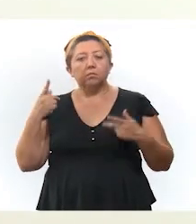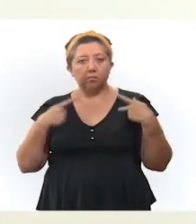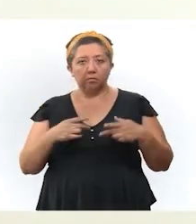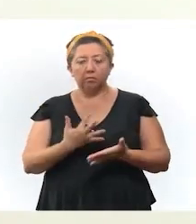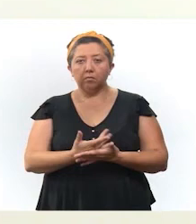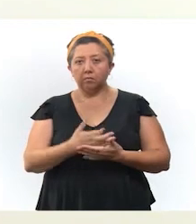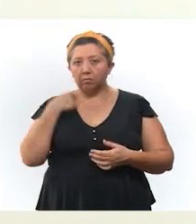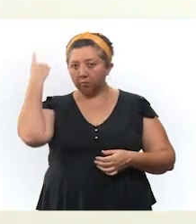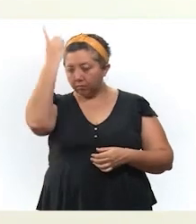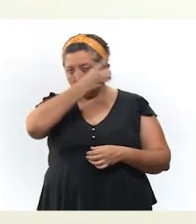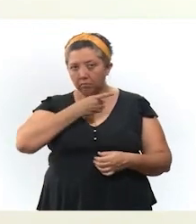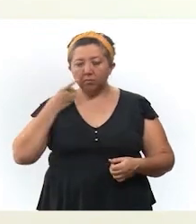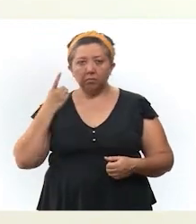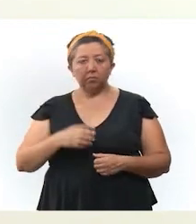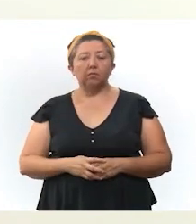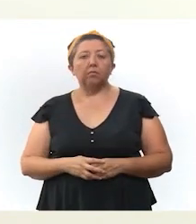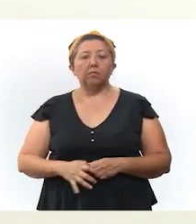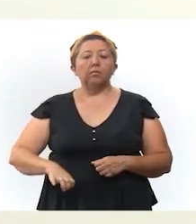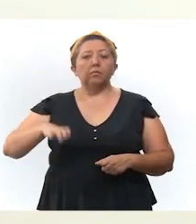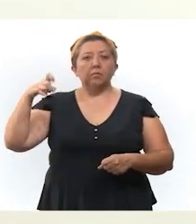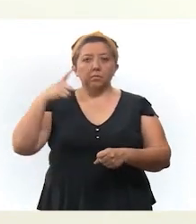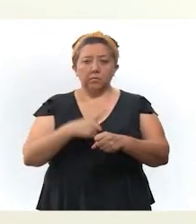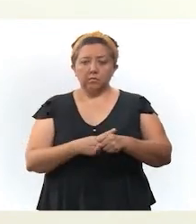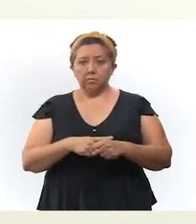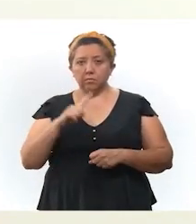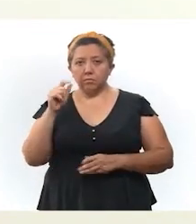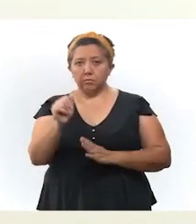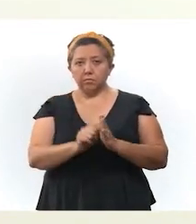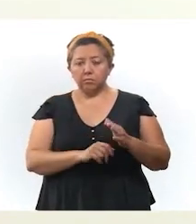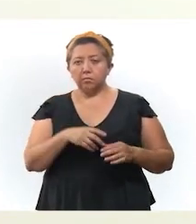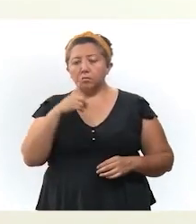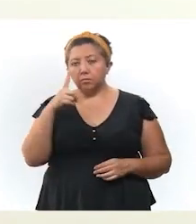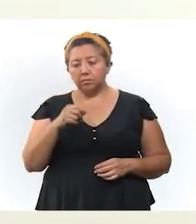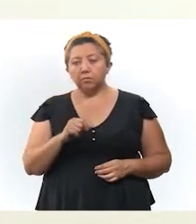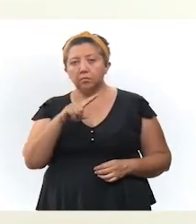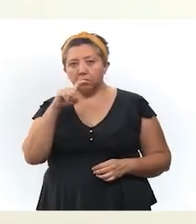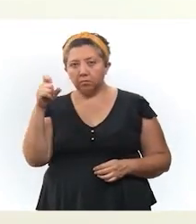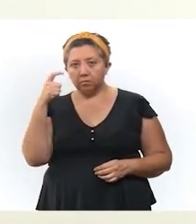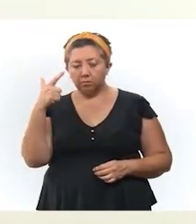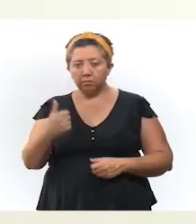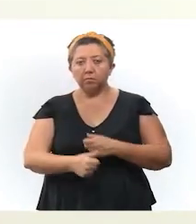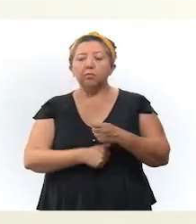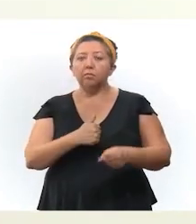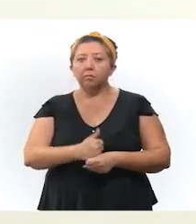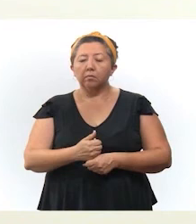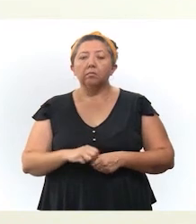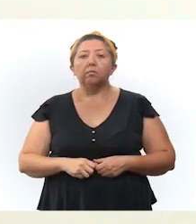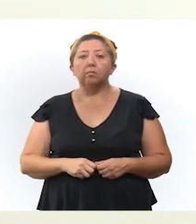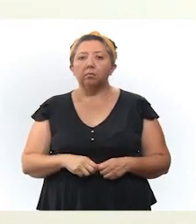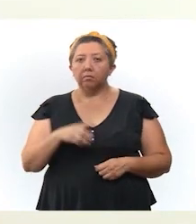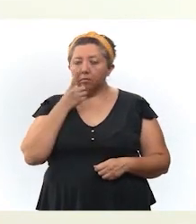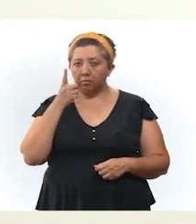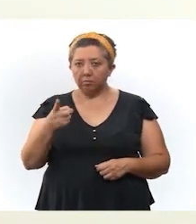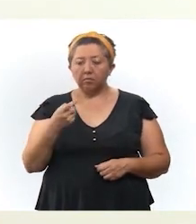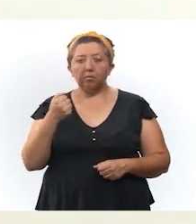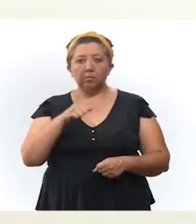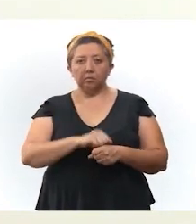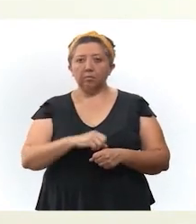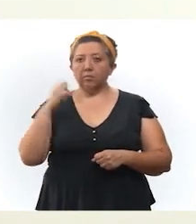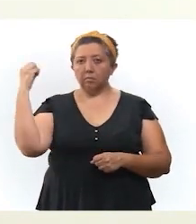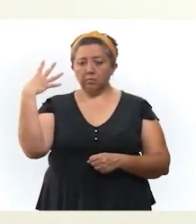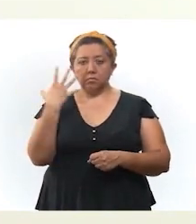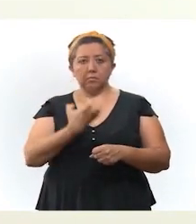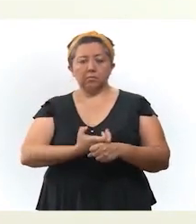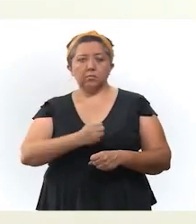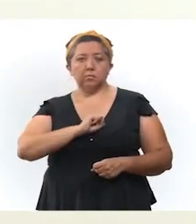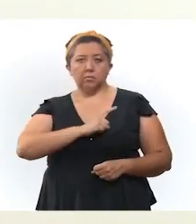otros pacientes a la espera de diagnóstico. El rango de edad de los casos es de 1 mes a 107 años. Los indicadores semanales de